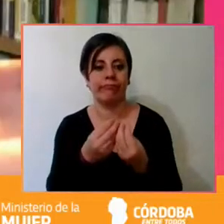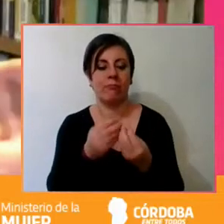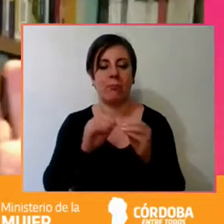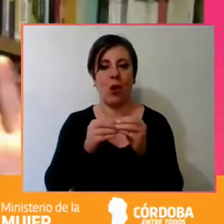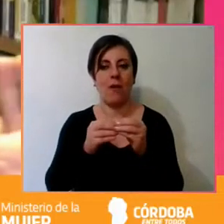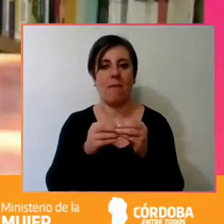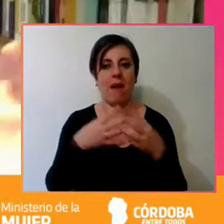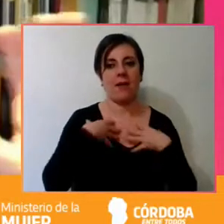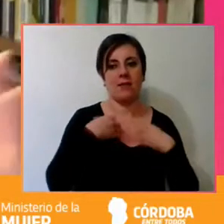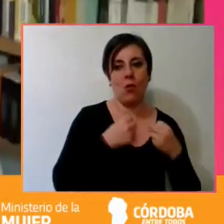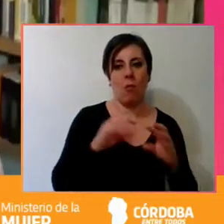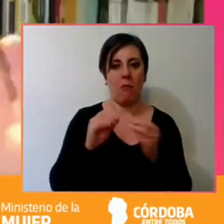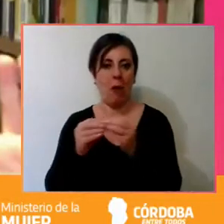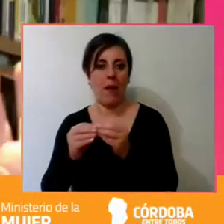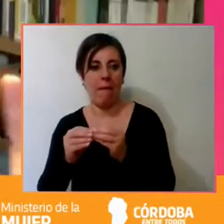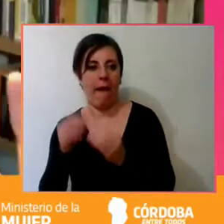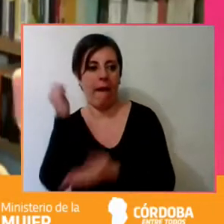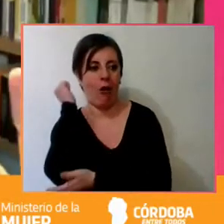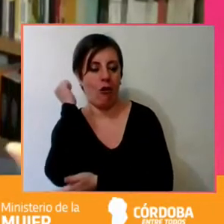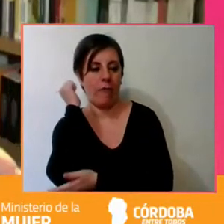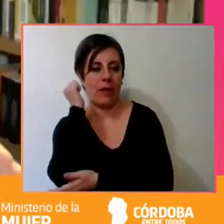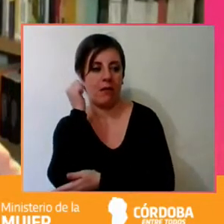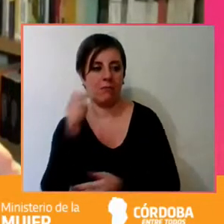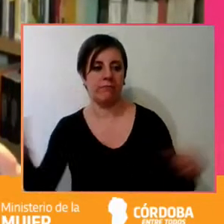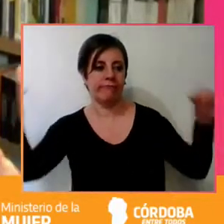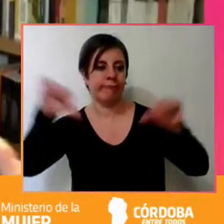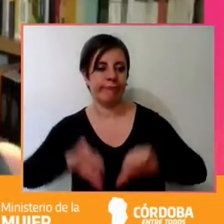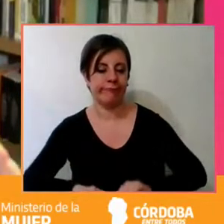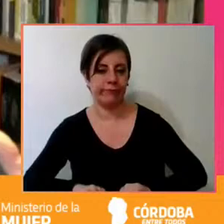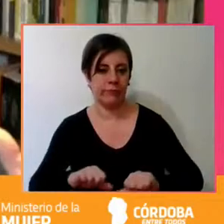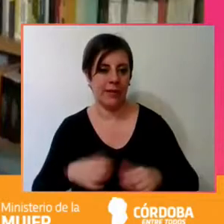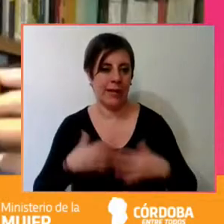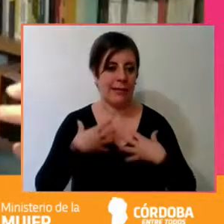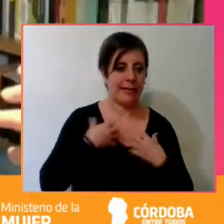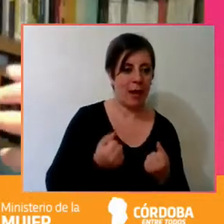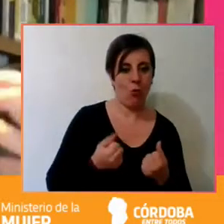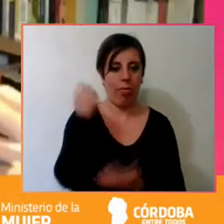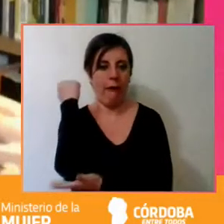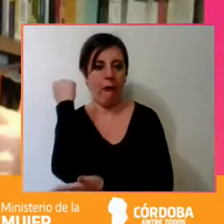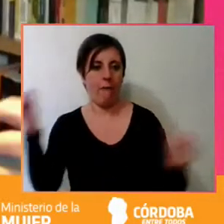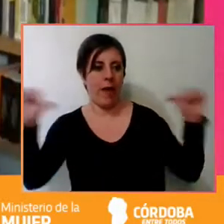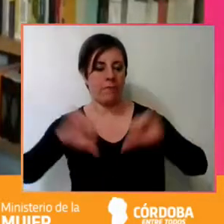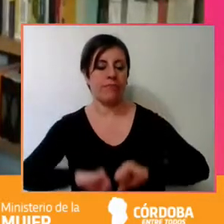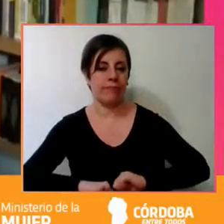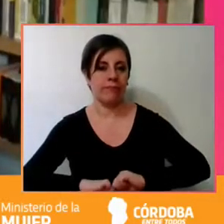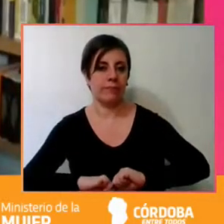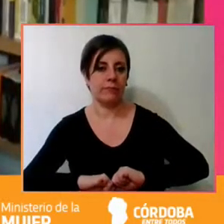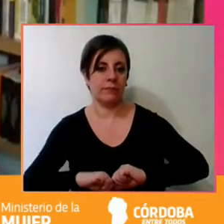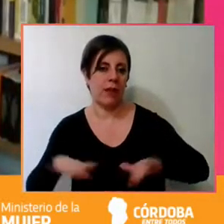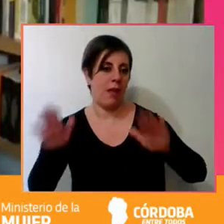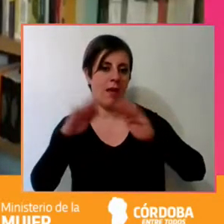y de crisis sanitaria donde no salimos ni de una ni de otra, y que efectivamente nos puede llevar a revertir